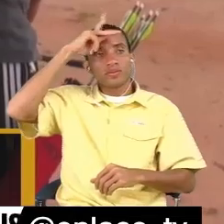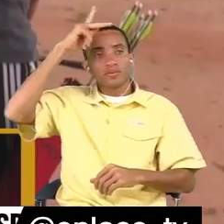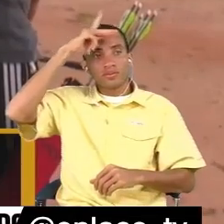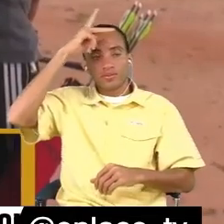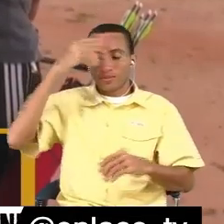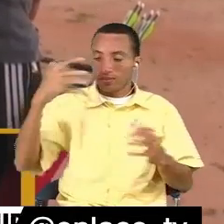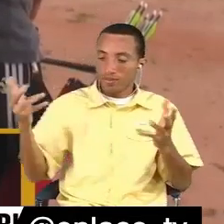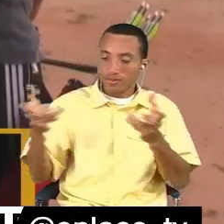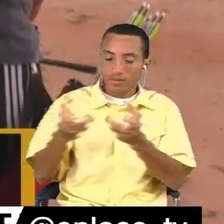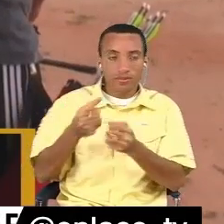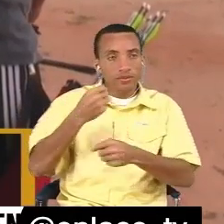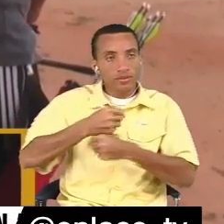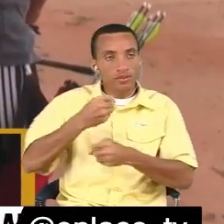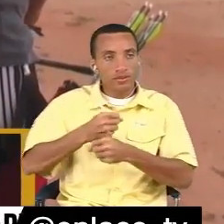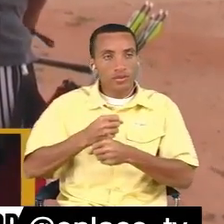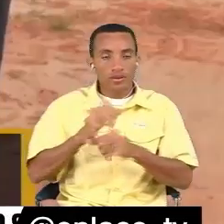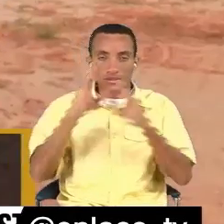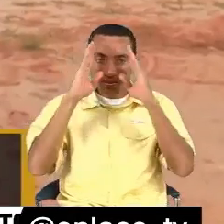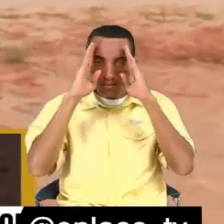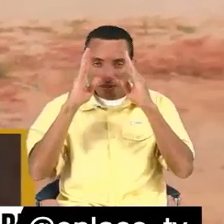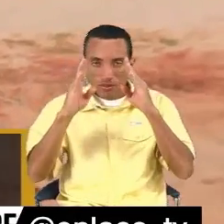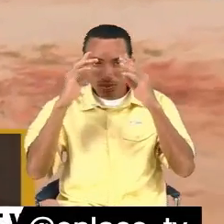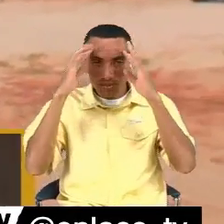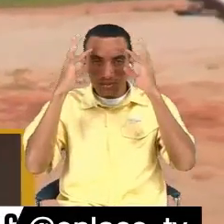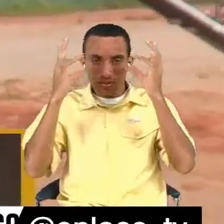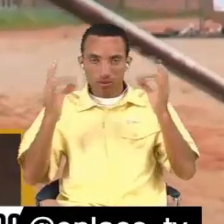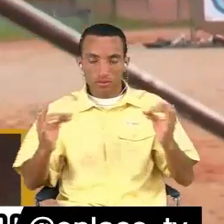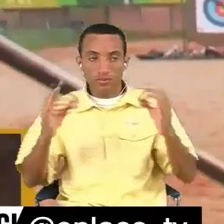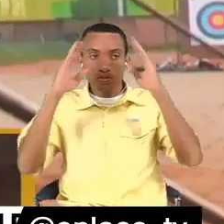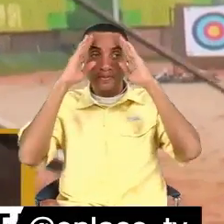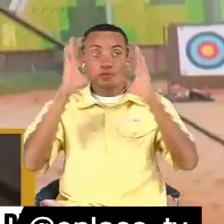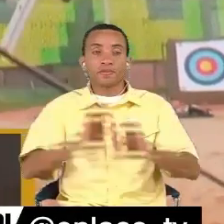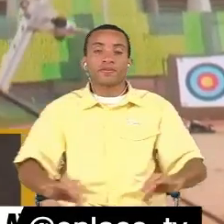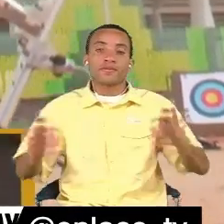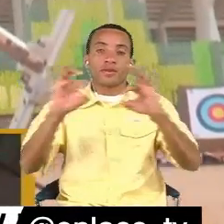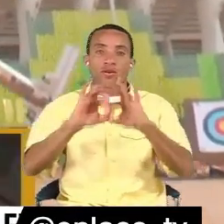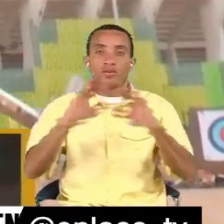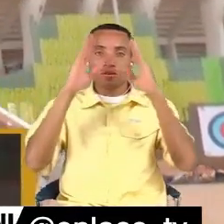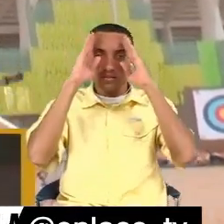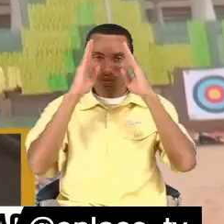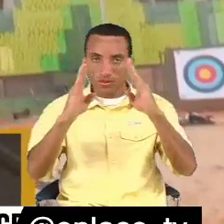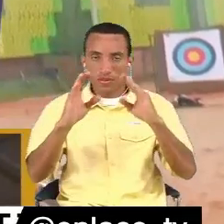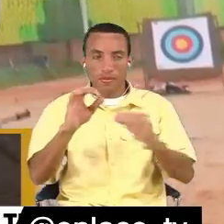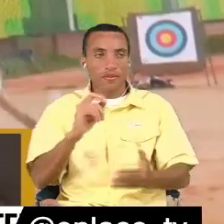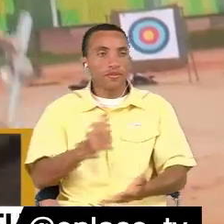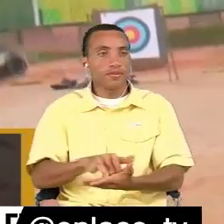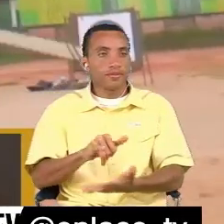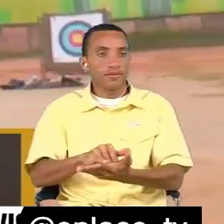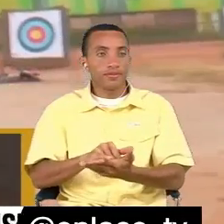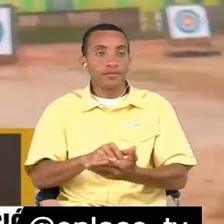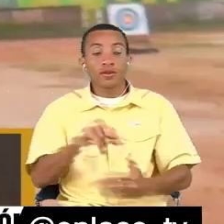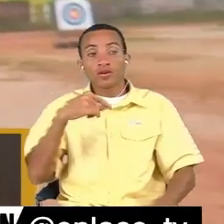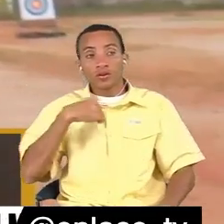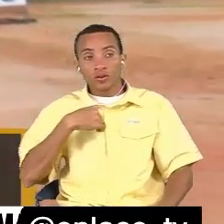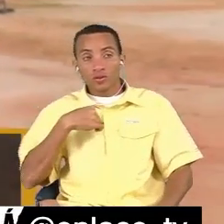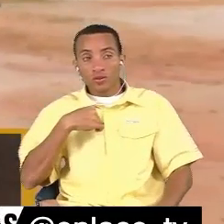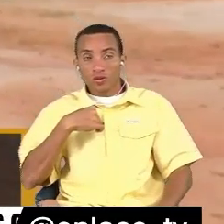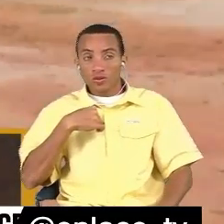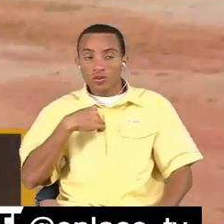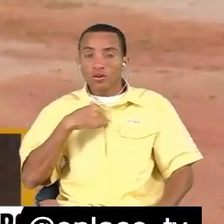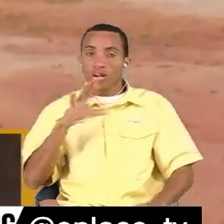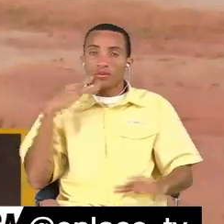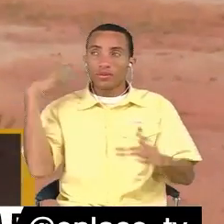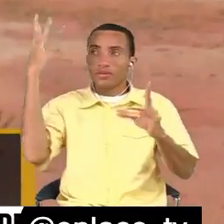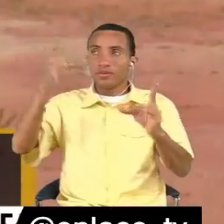este deporte. La concentración, la paz mental, porque este deporte es de mucha concentración. Tú llegas acá a